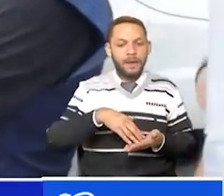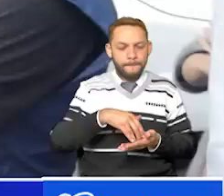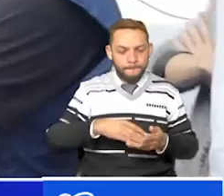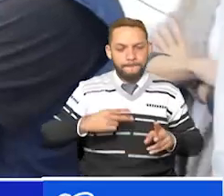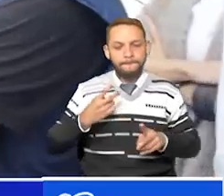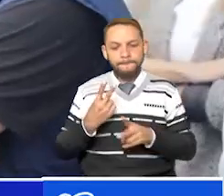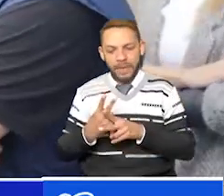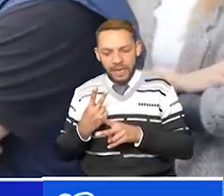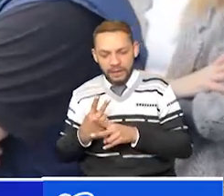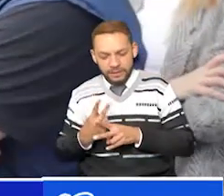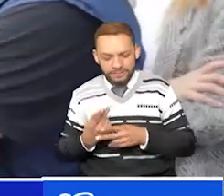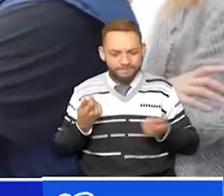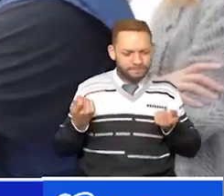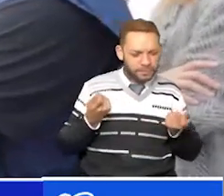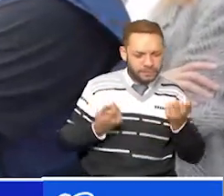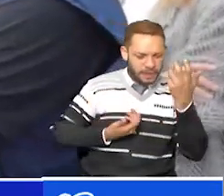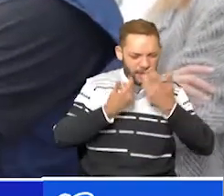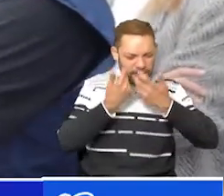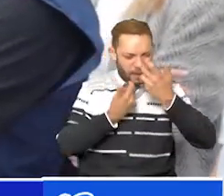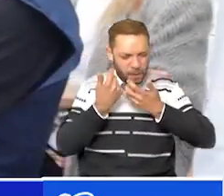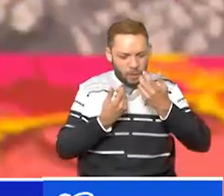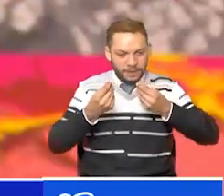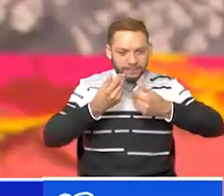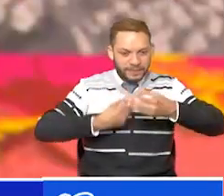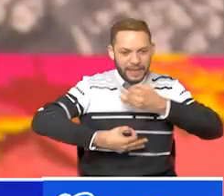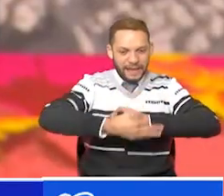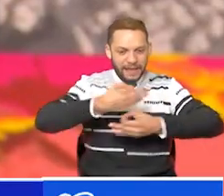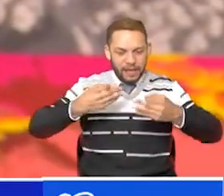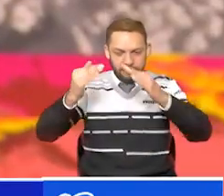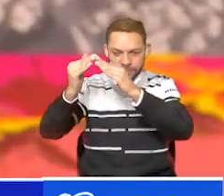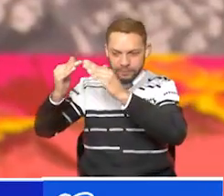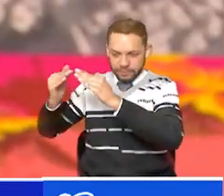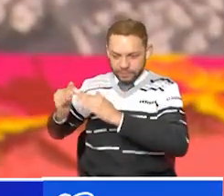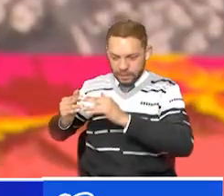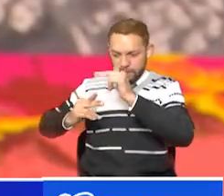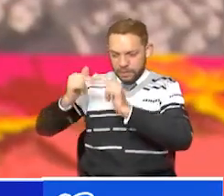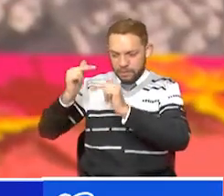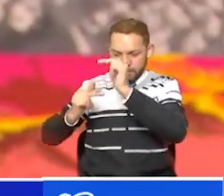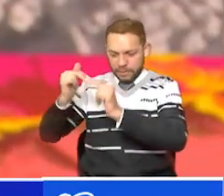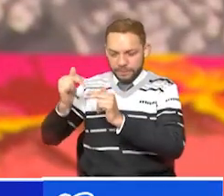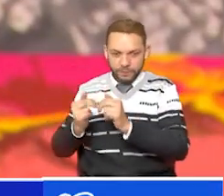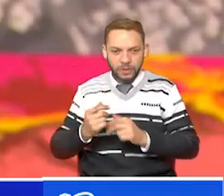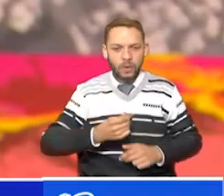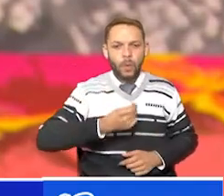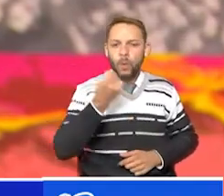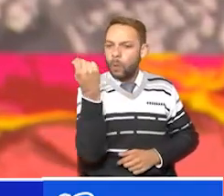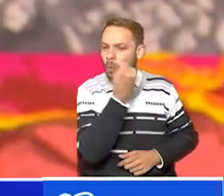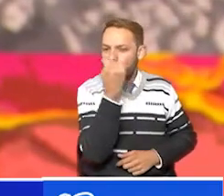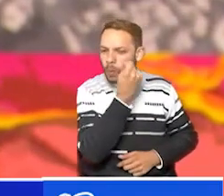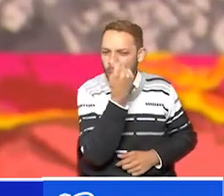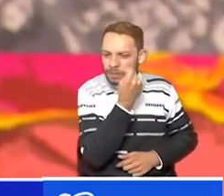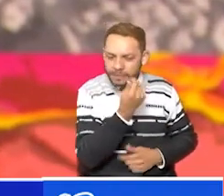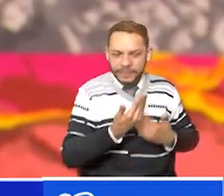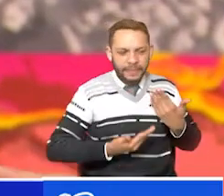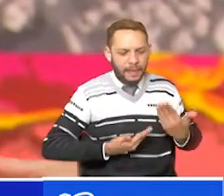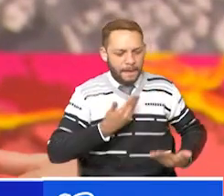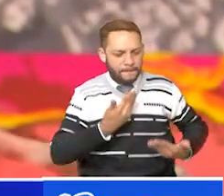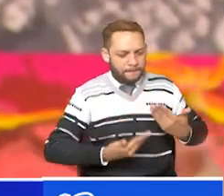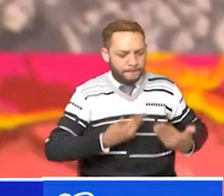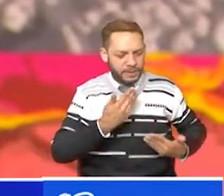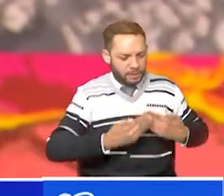evaluadas para determinar la necesidad de su reubicación ya el costo de las viviendas se determinará cuando se haga el proceso